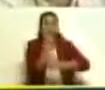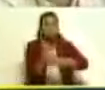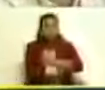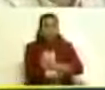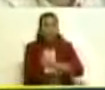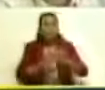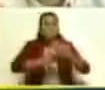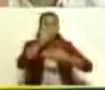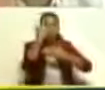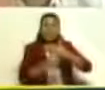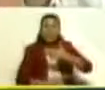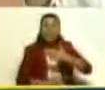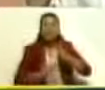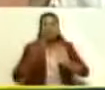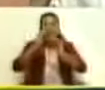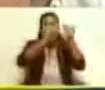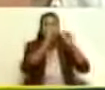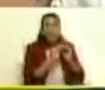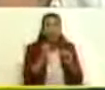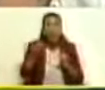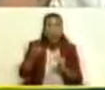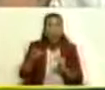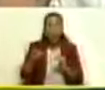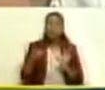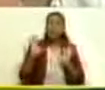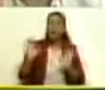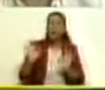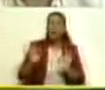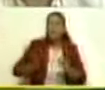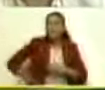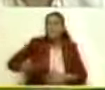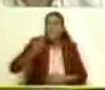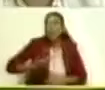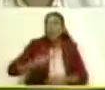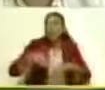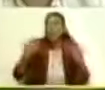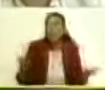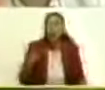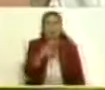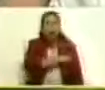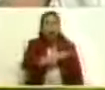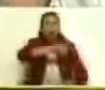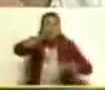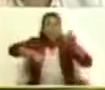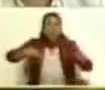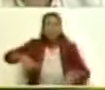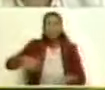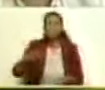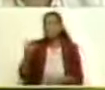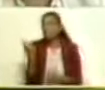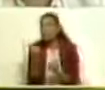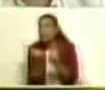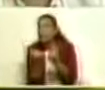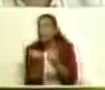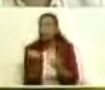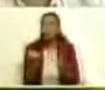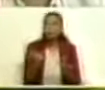del proyecto de las comunas con una bandera de prioritaria de la sociedad